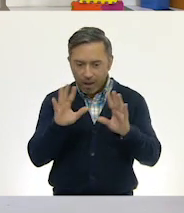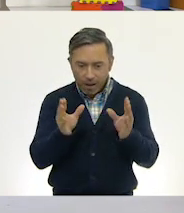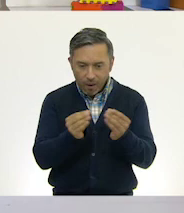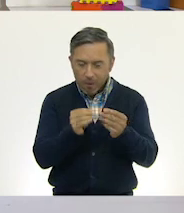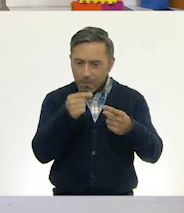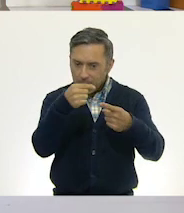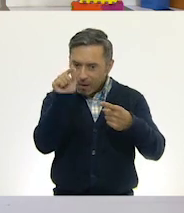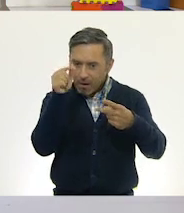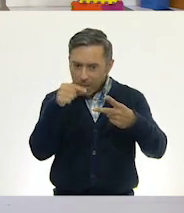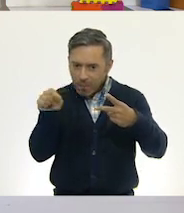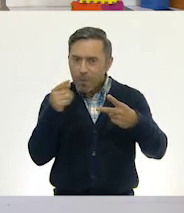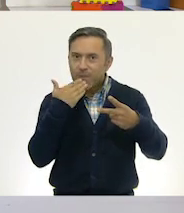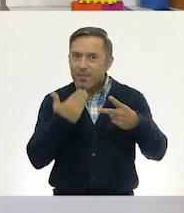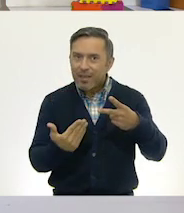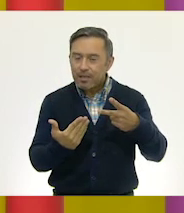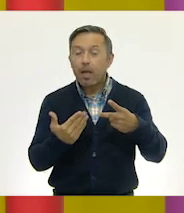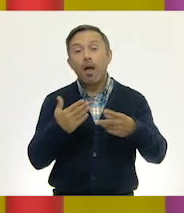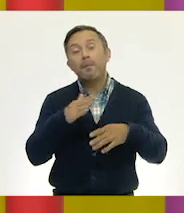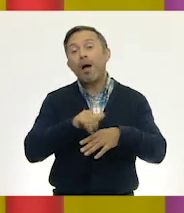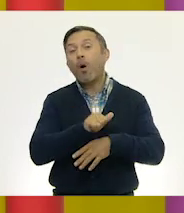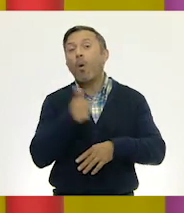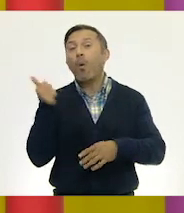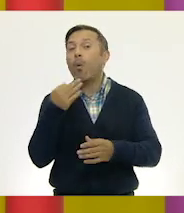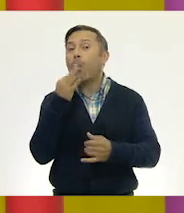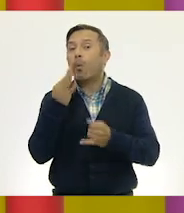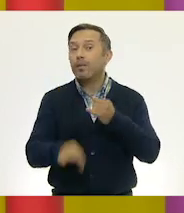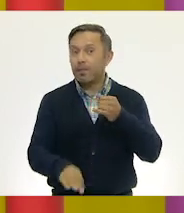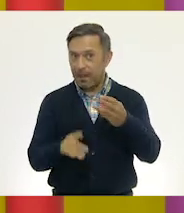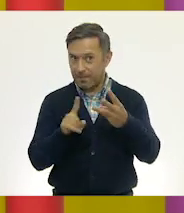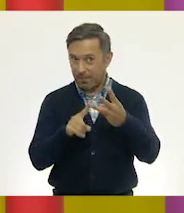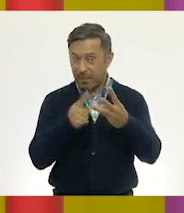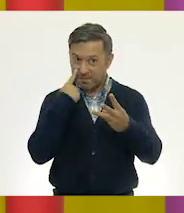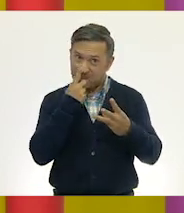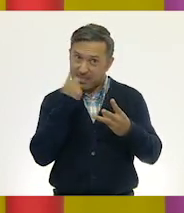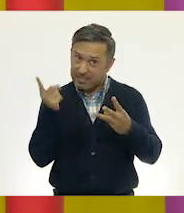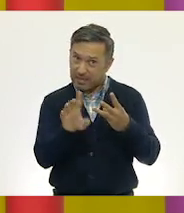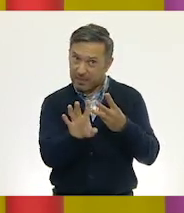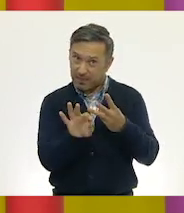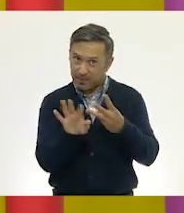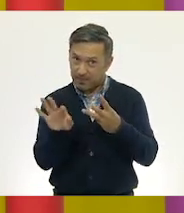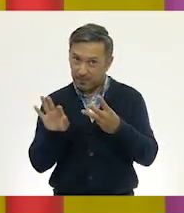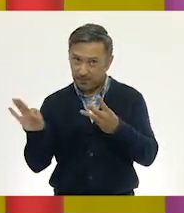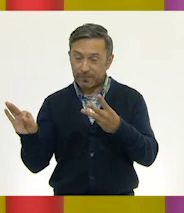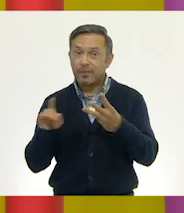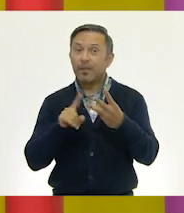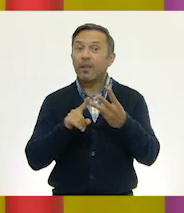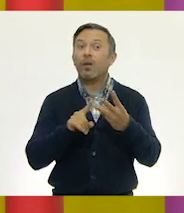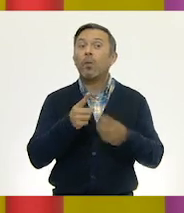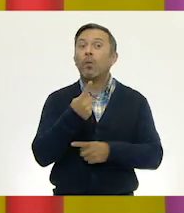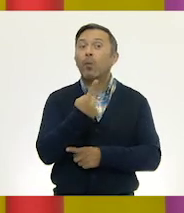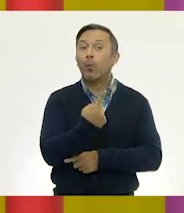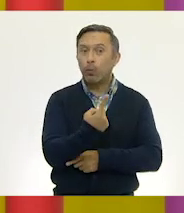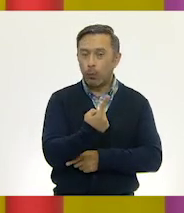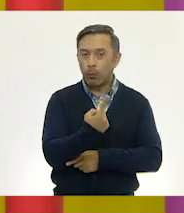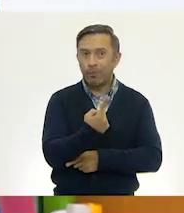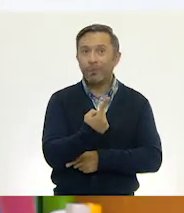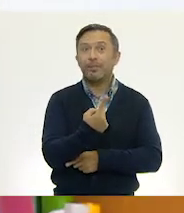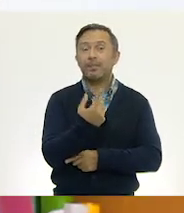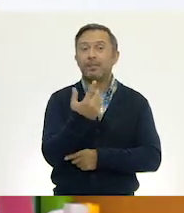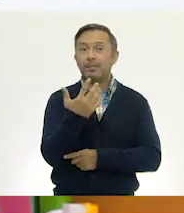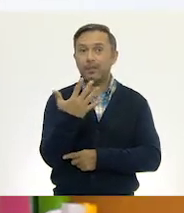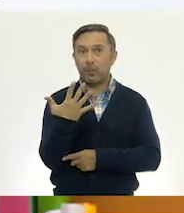una última combinación. La última dice que es 1. 1.